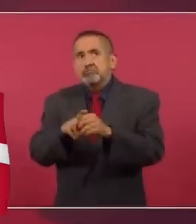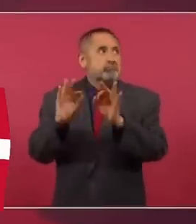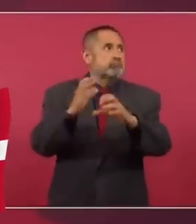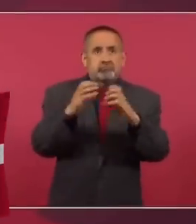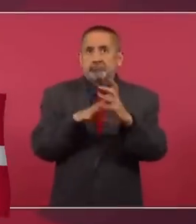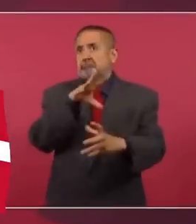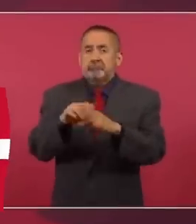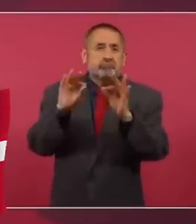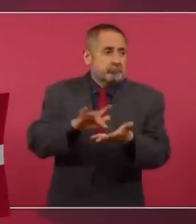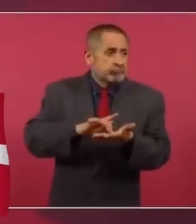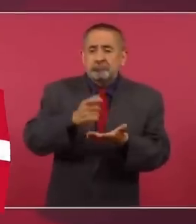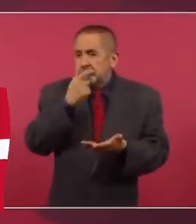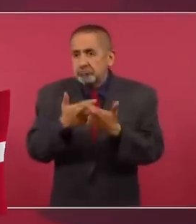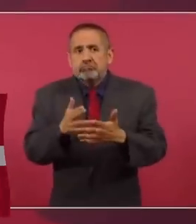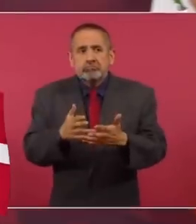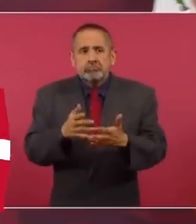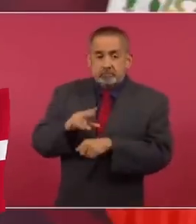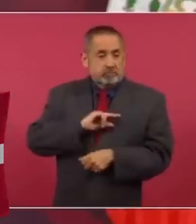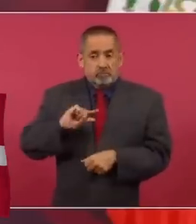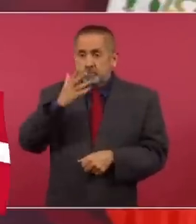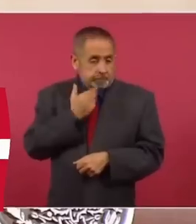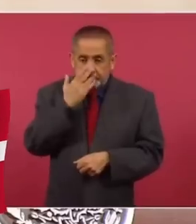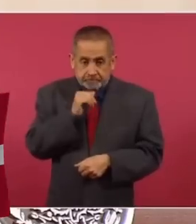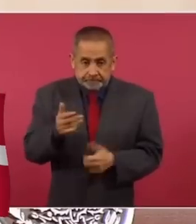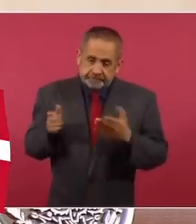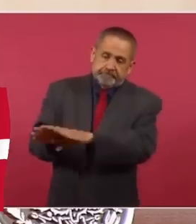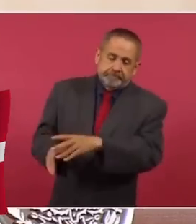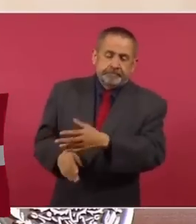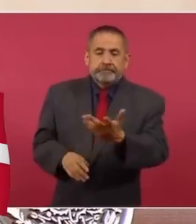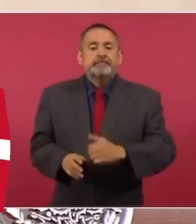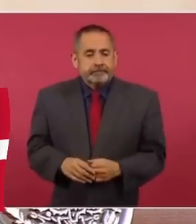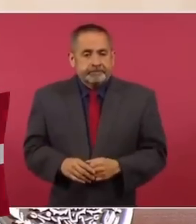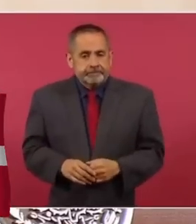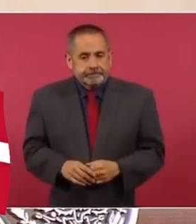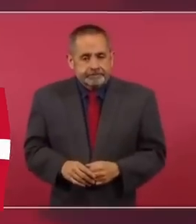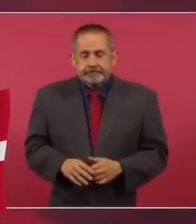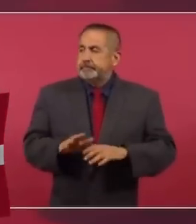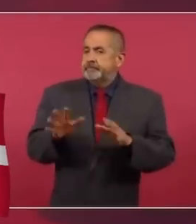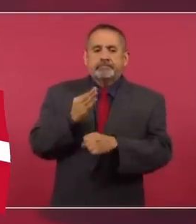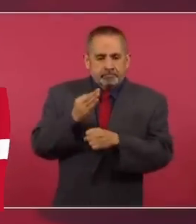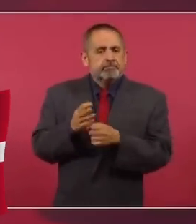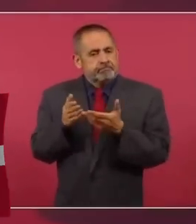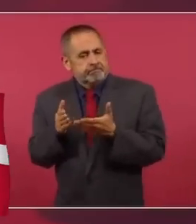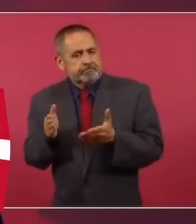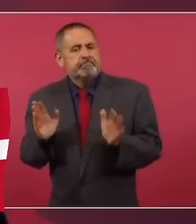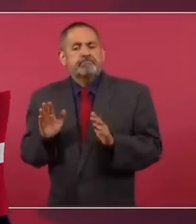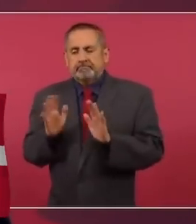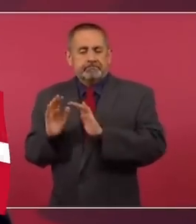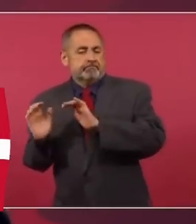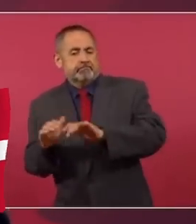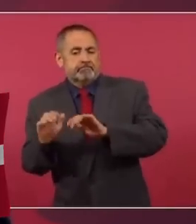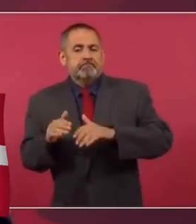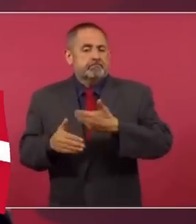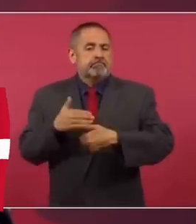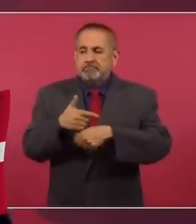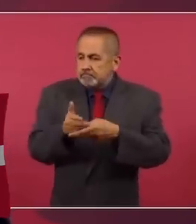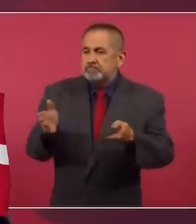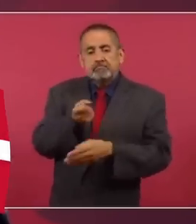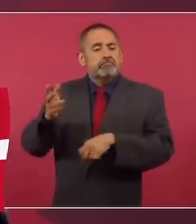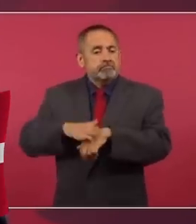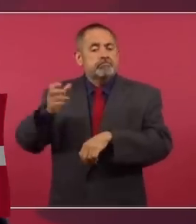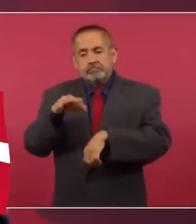equipado, con medicina y los médicos. ¿Saben qué? Ya se están ampliando los espacios